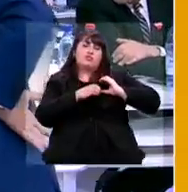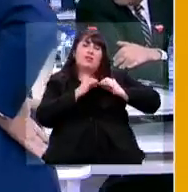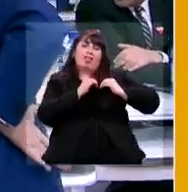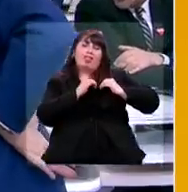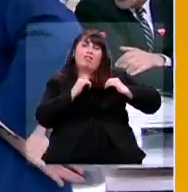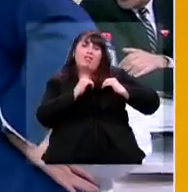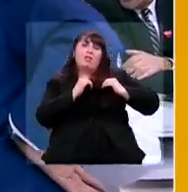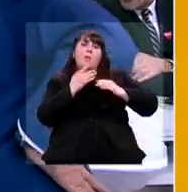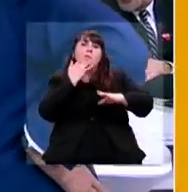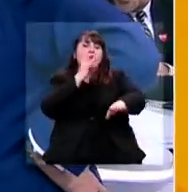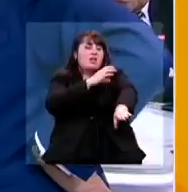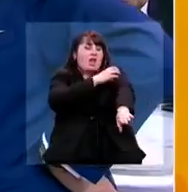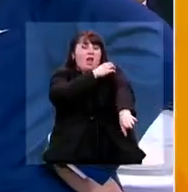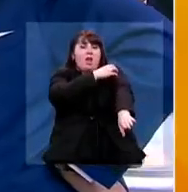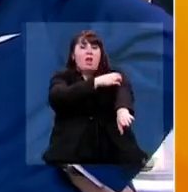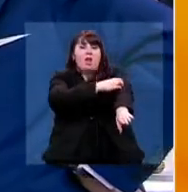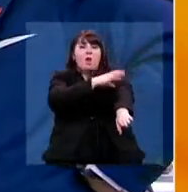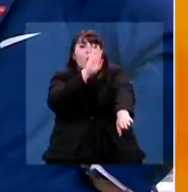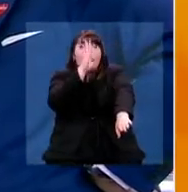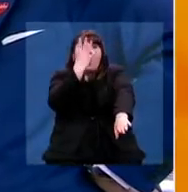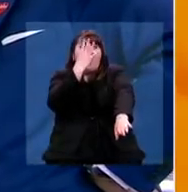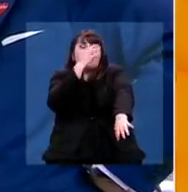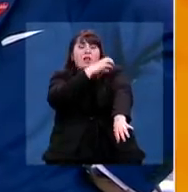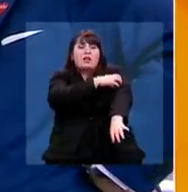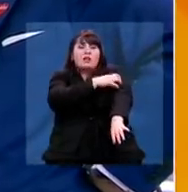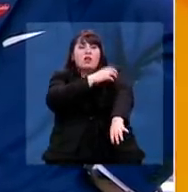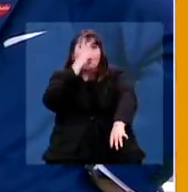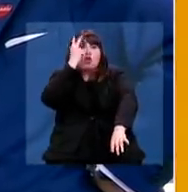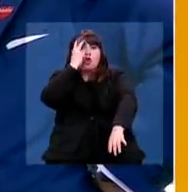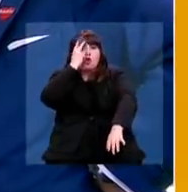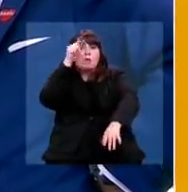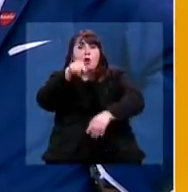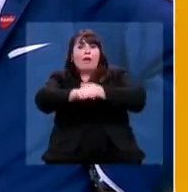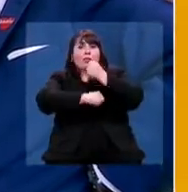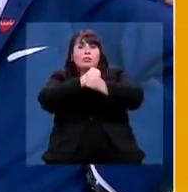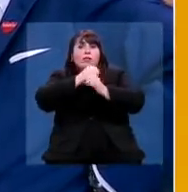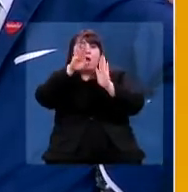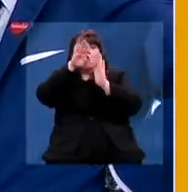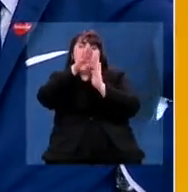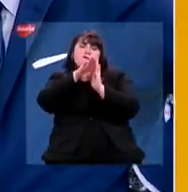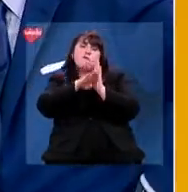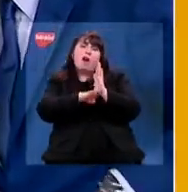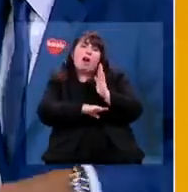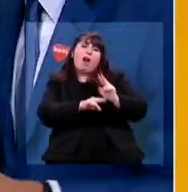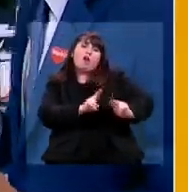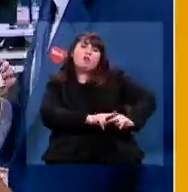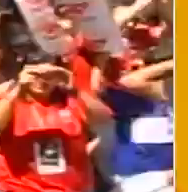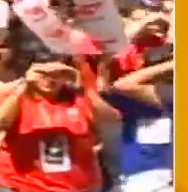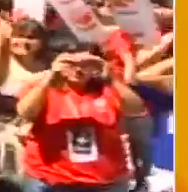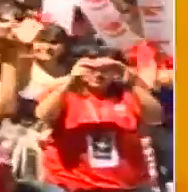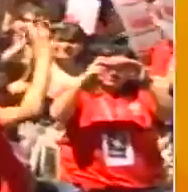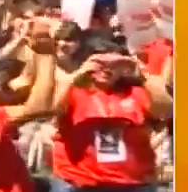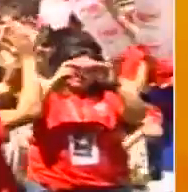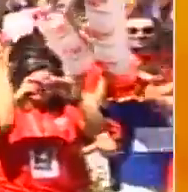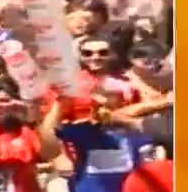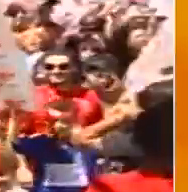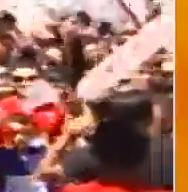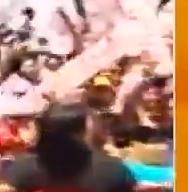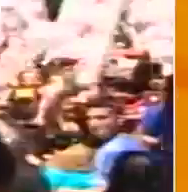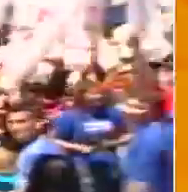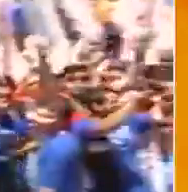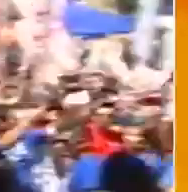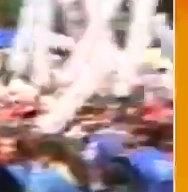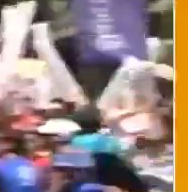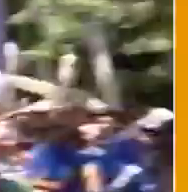que se llama Los Famosos. Hoy día ya no es lo que era antes Primer Plano. Por lo tanto, Jennifer podría encajar perfectamente en este nuevo formato que es mucho más amigable, mucho